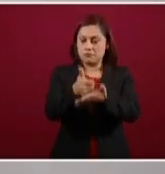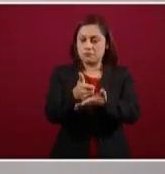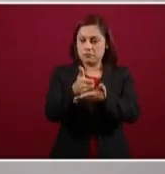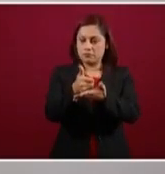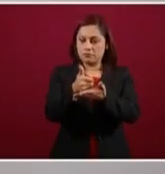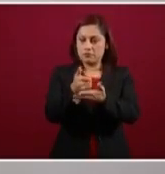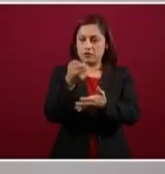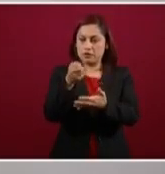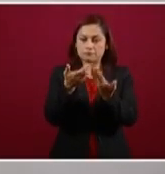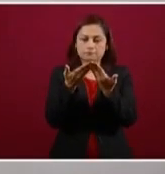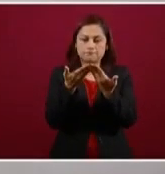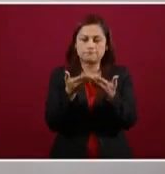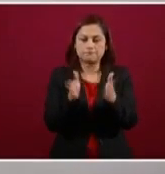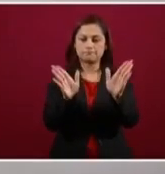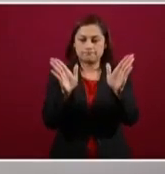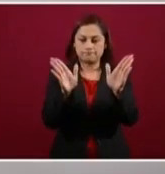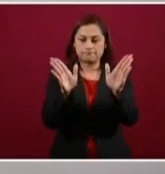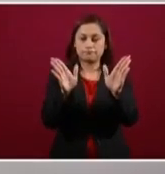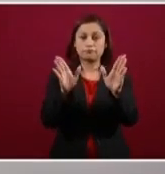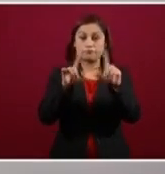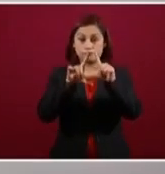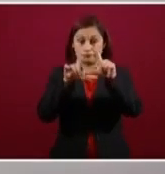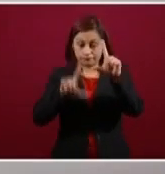la cosa pública, la república.